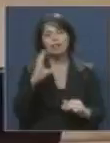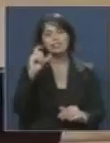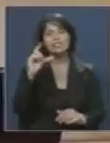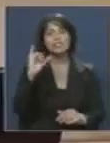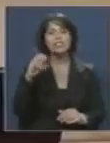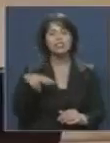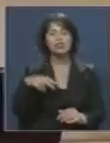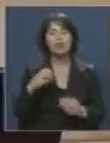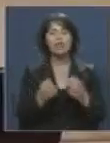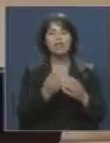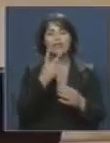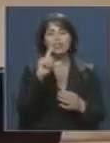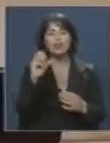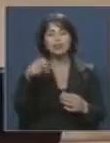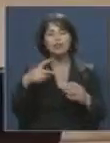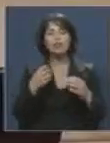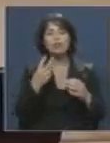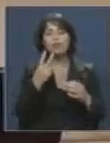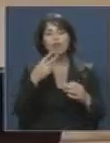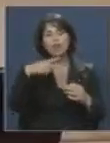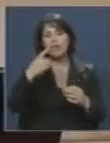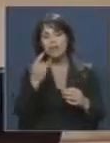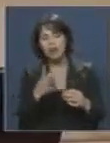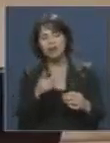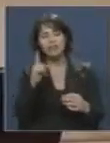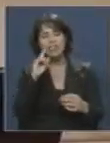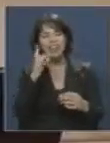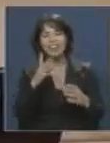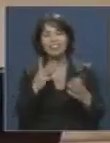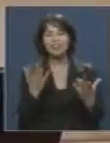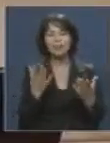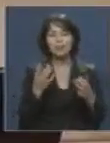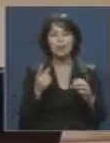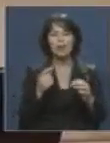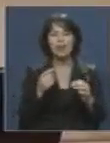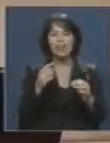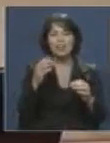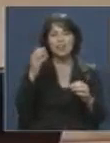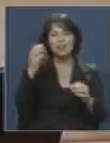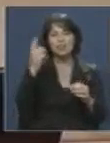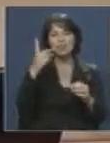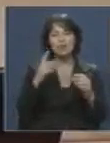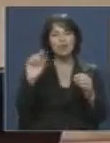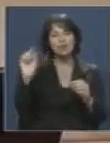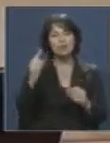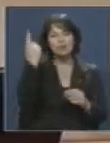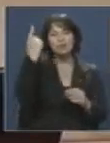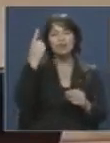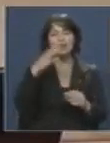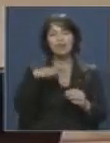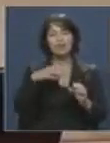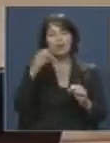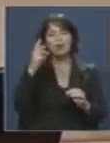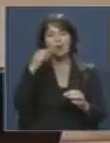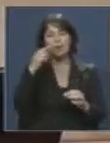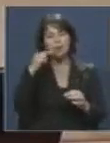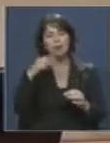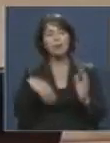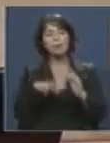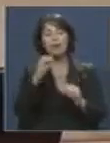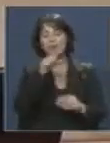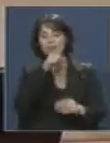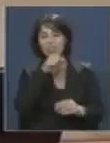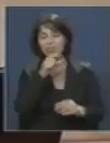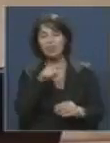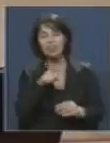Villanueva sea efectivamente quien porte este récord nacional, tal vez mundial, él ha tenido